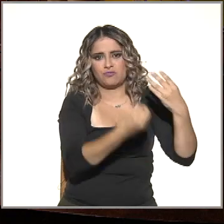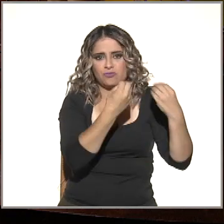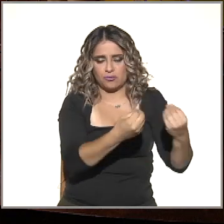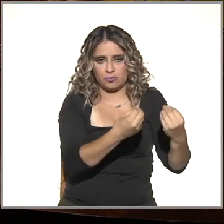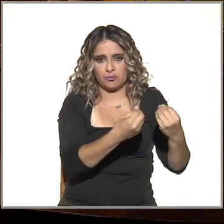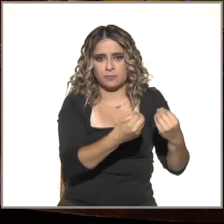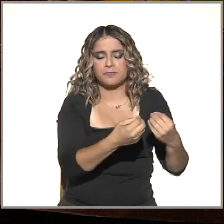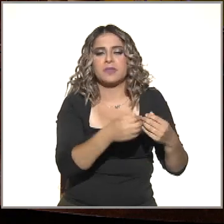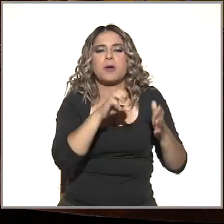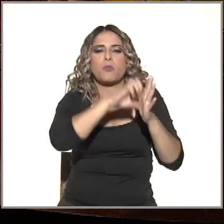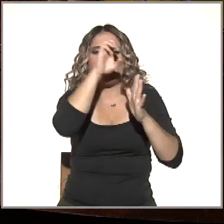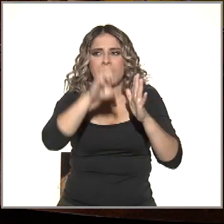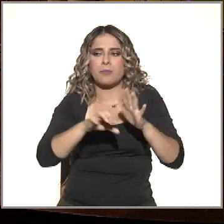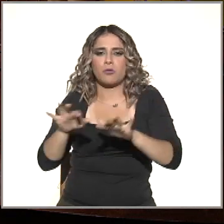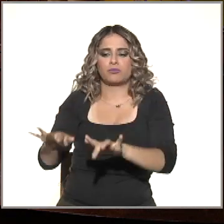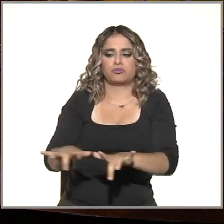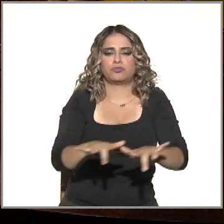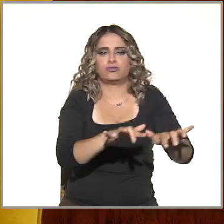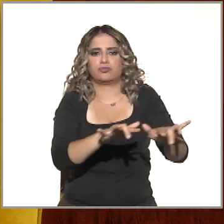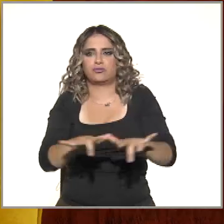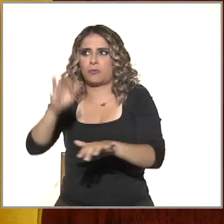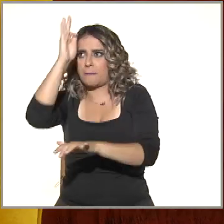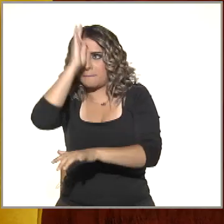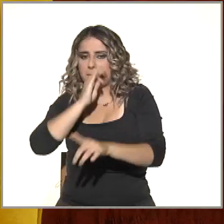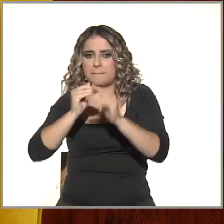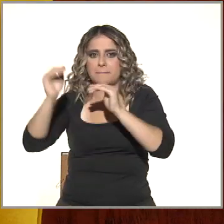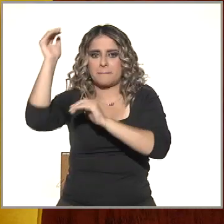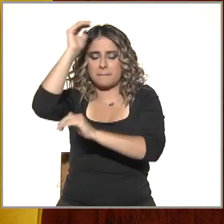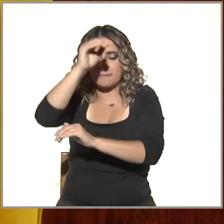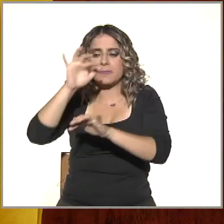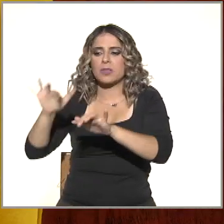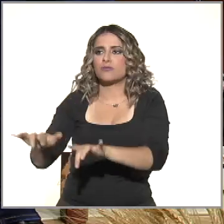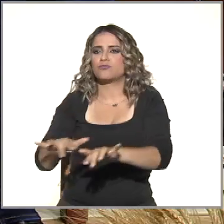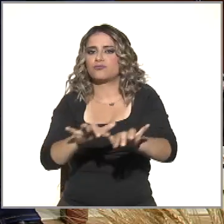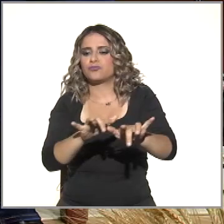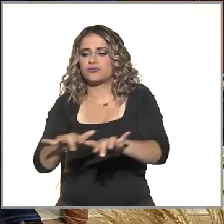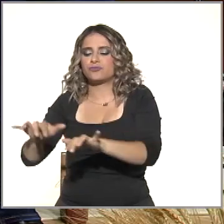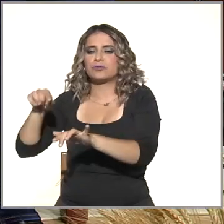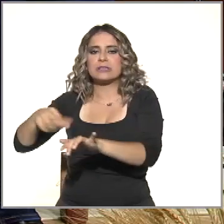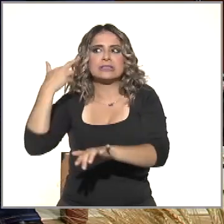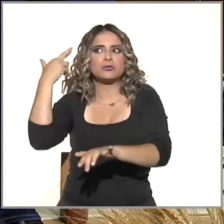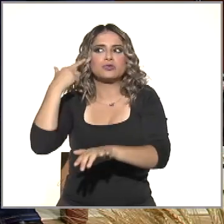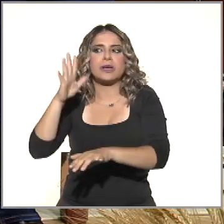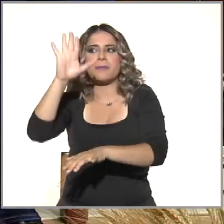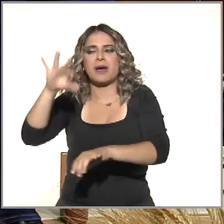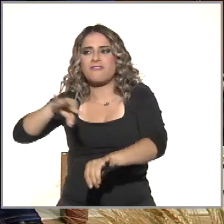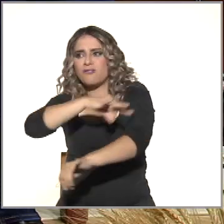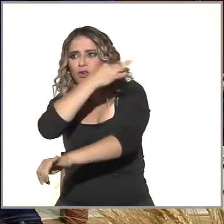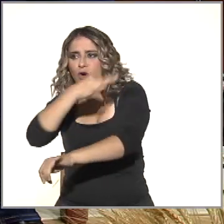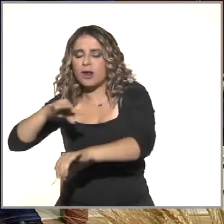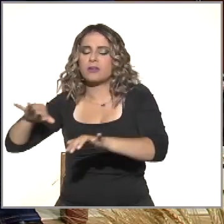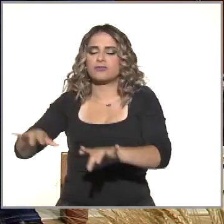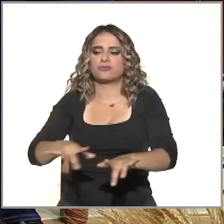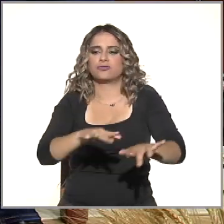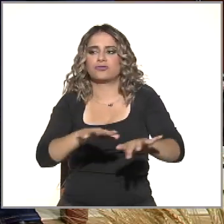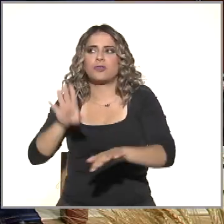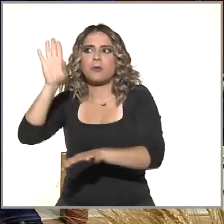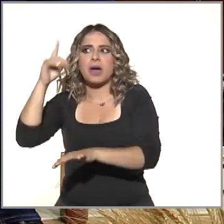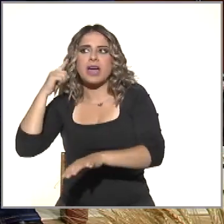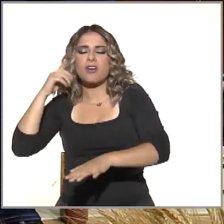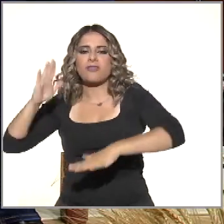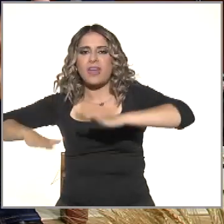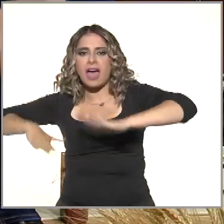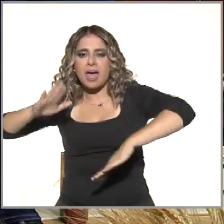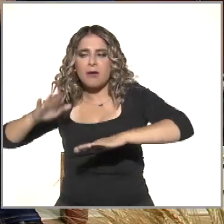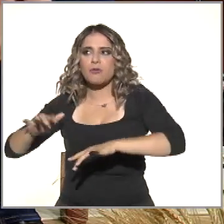órgano catedralicio, yo puedo hacer que el órgano toque como violín o como piano o como tambor, etcétera. Tiene una